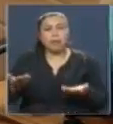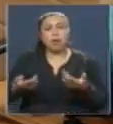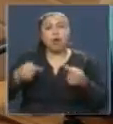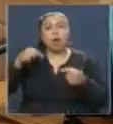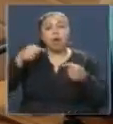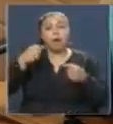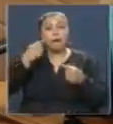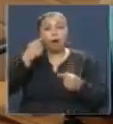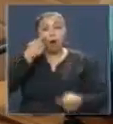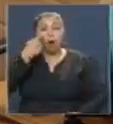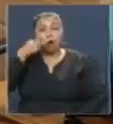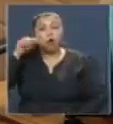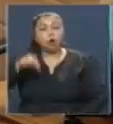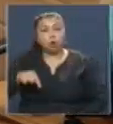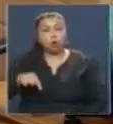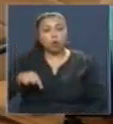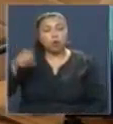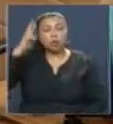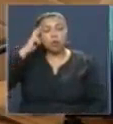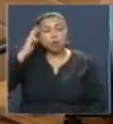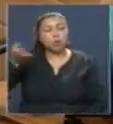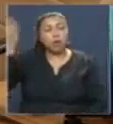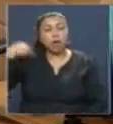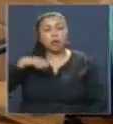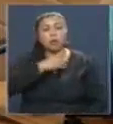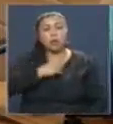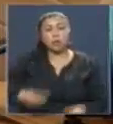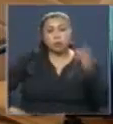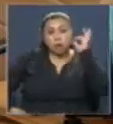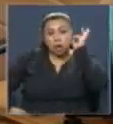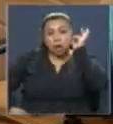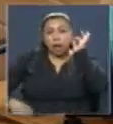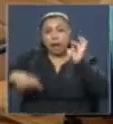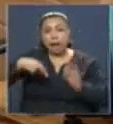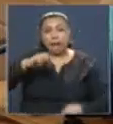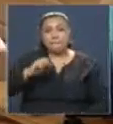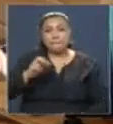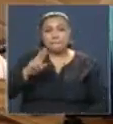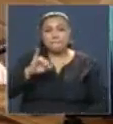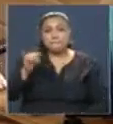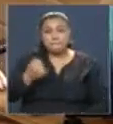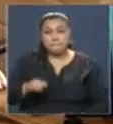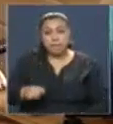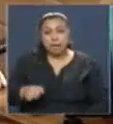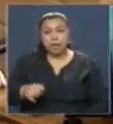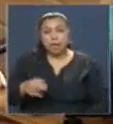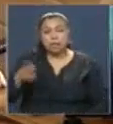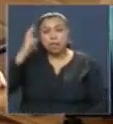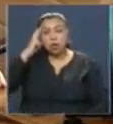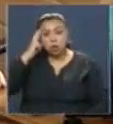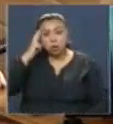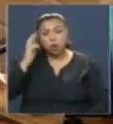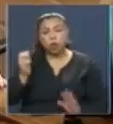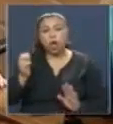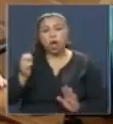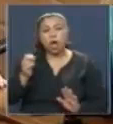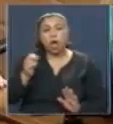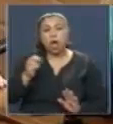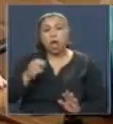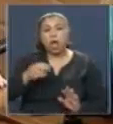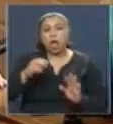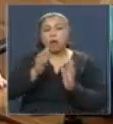porque lo recordábamos con la diputada Joana Pérez, y lo recordó en un artículo de